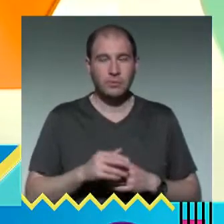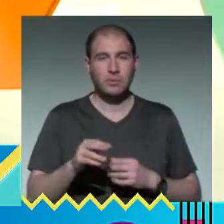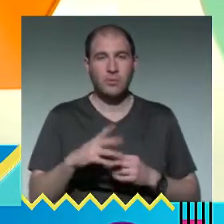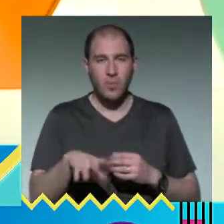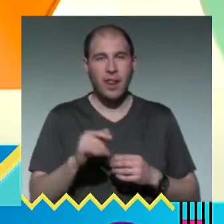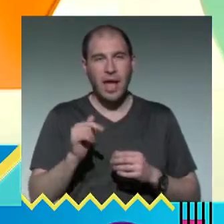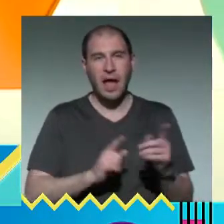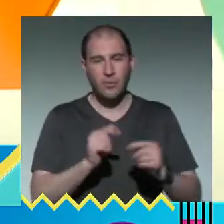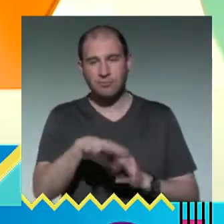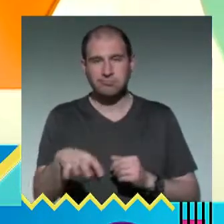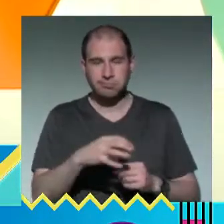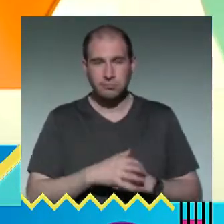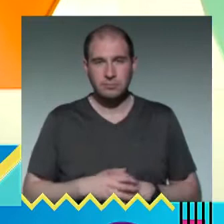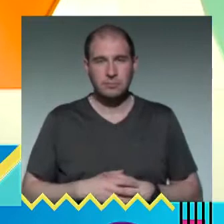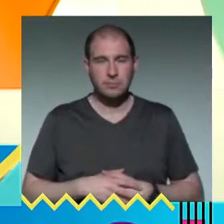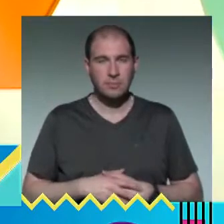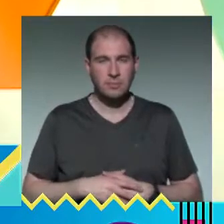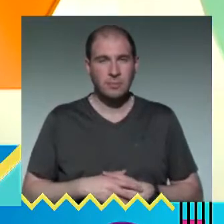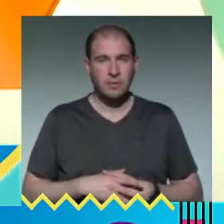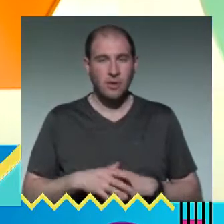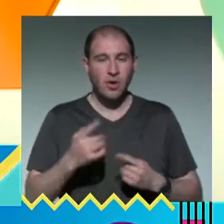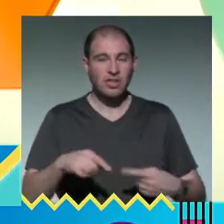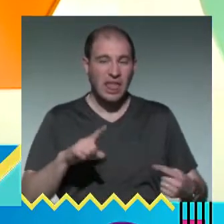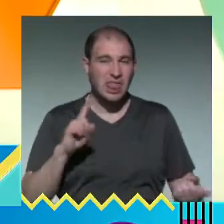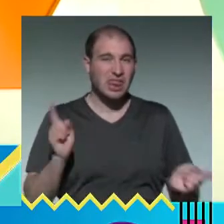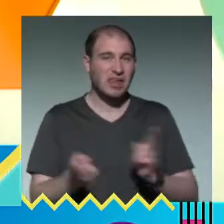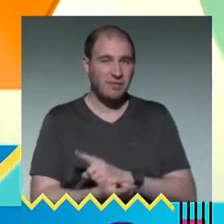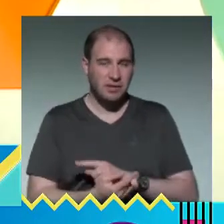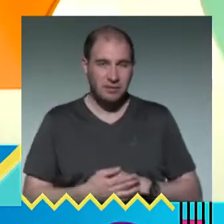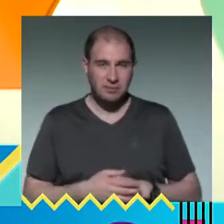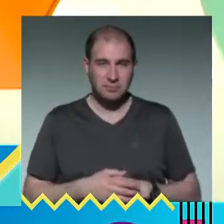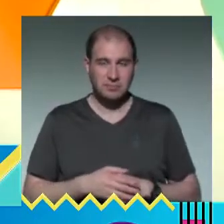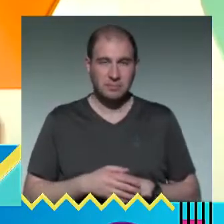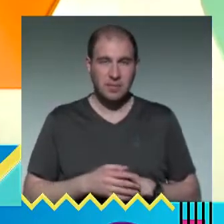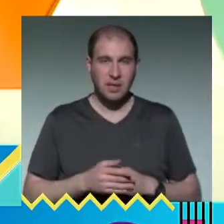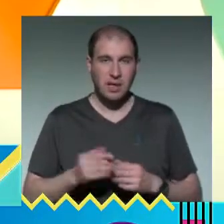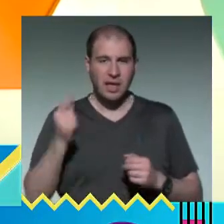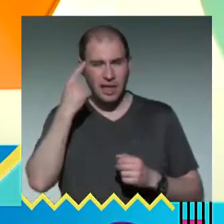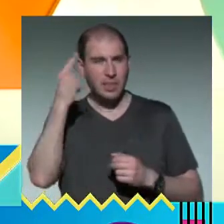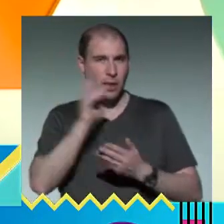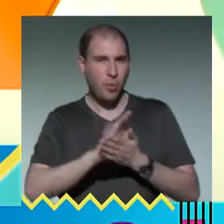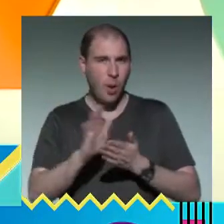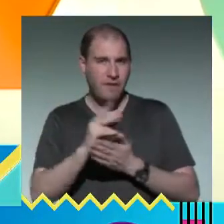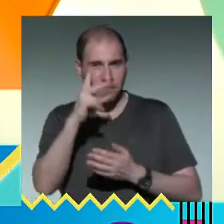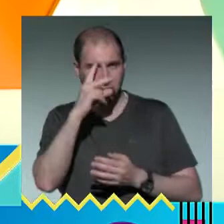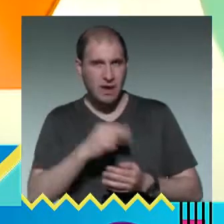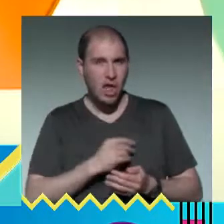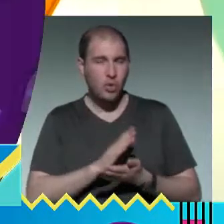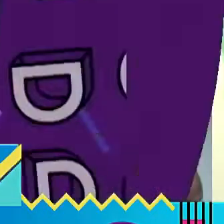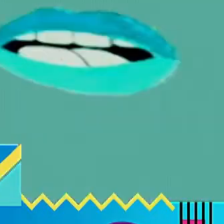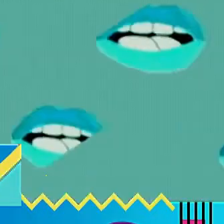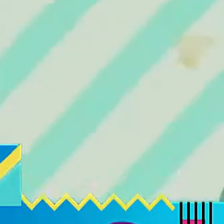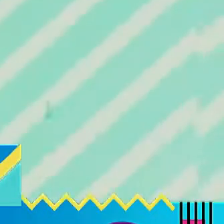se llaman en algunos lugares. Era todo lo contrario a lo que el nuevo imaginario, los nuevos valores del